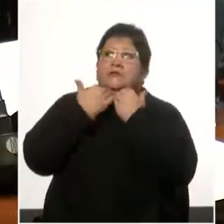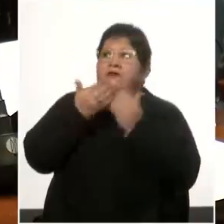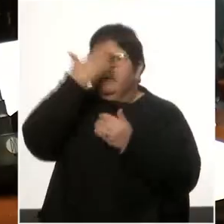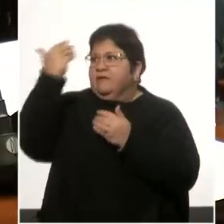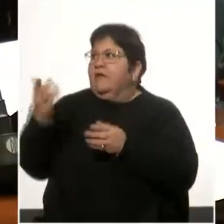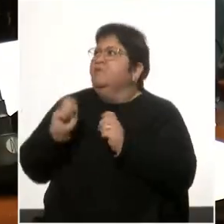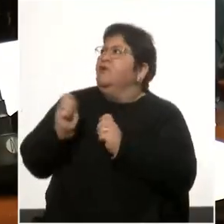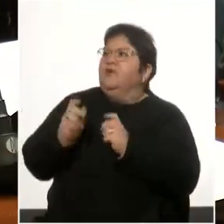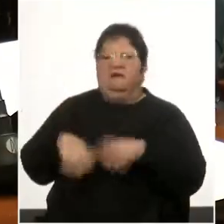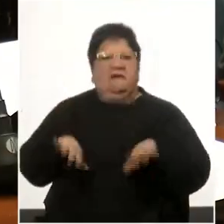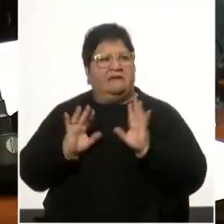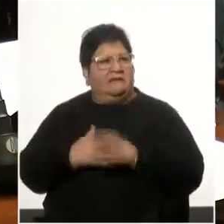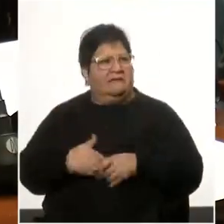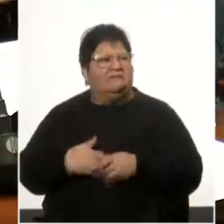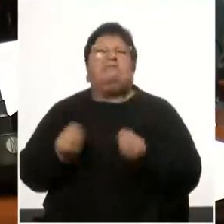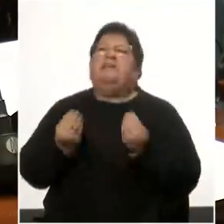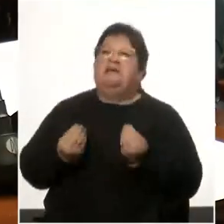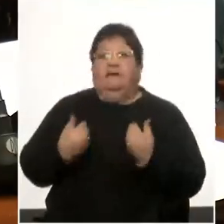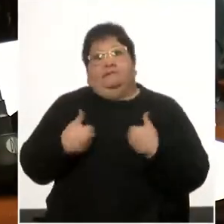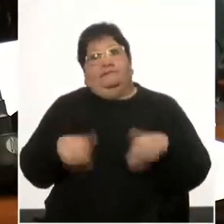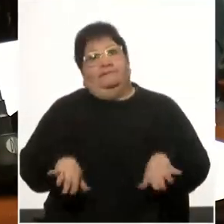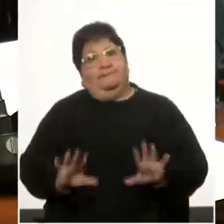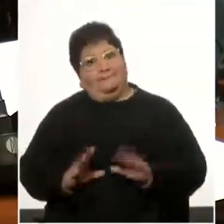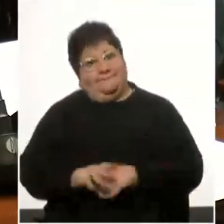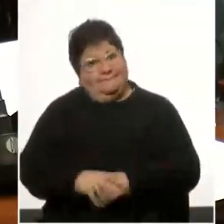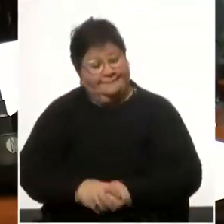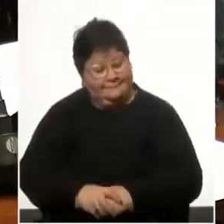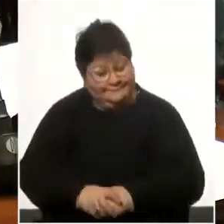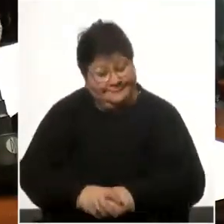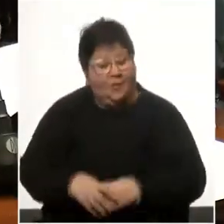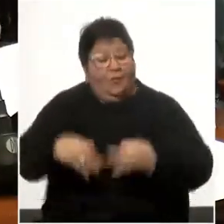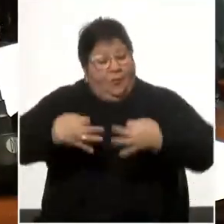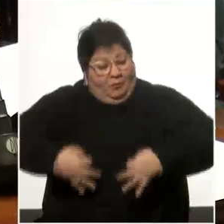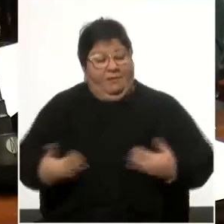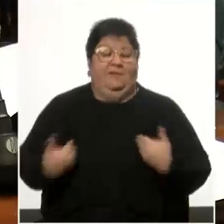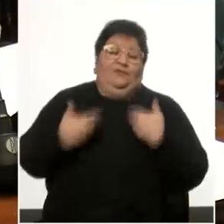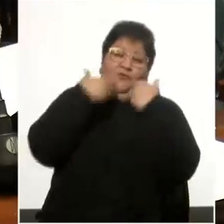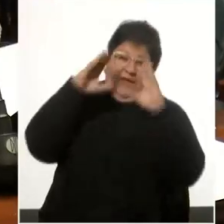Amplio. A mi juego me llamaron. A mi juego me llamaron.